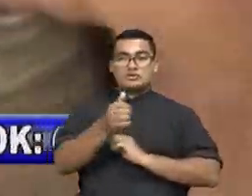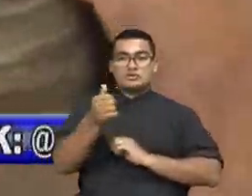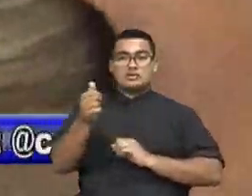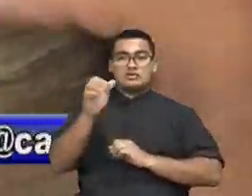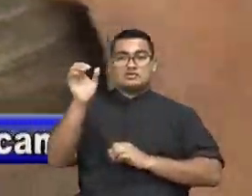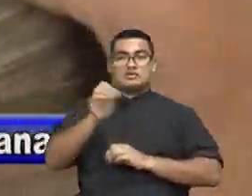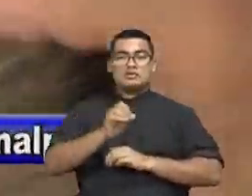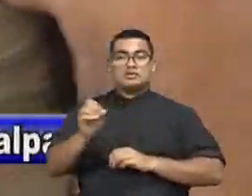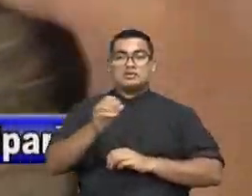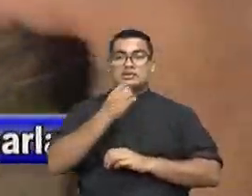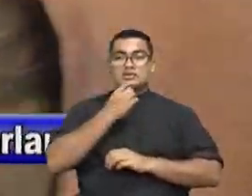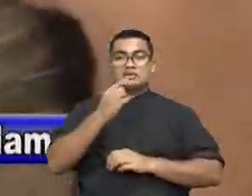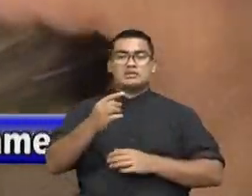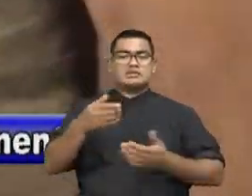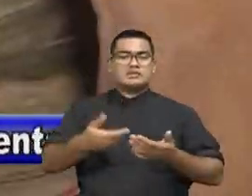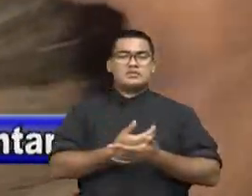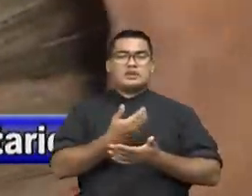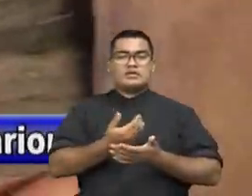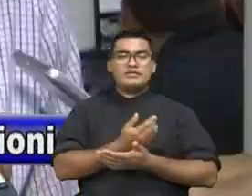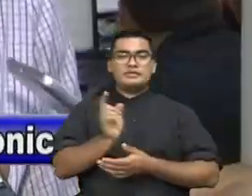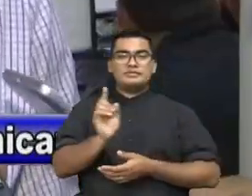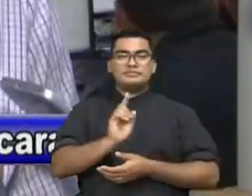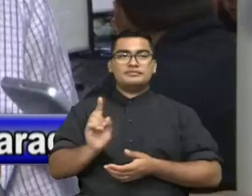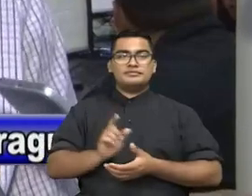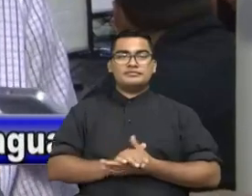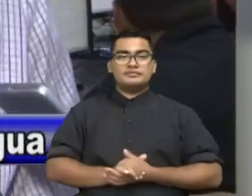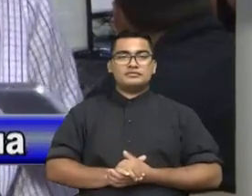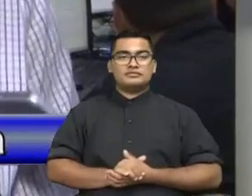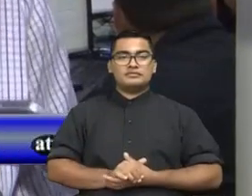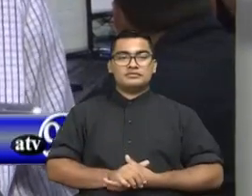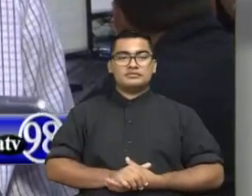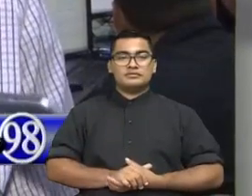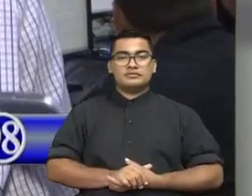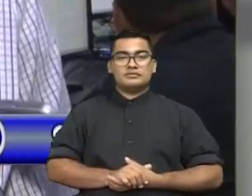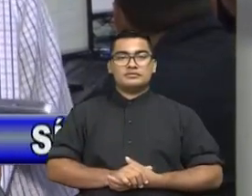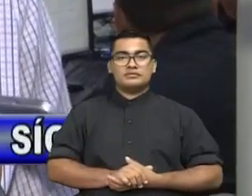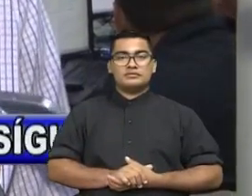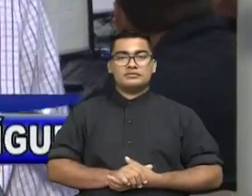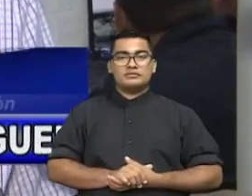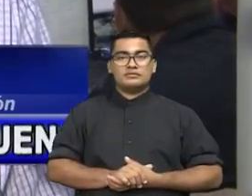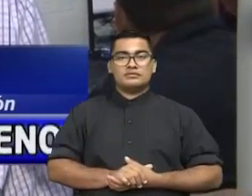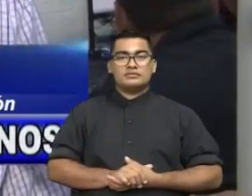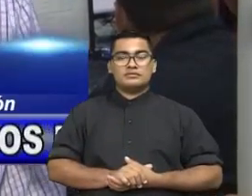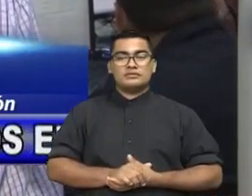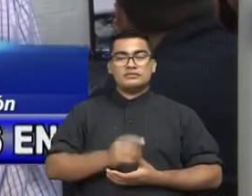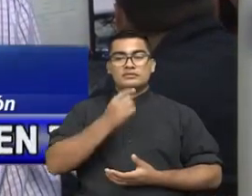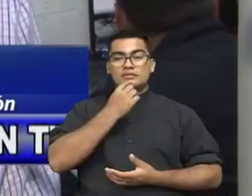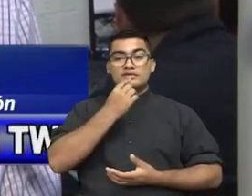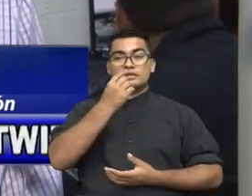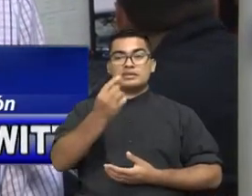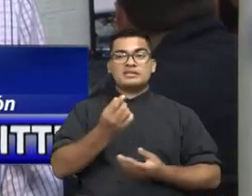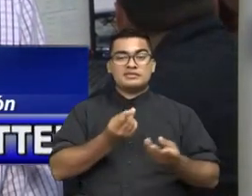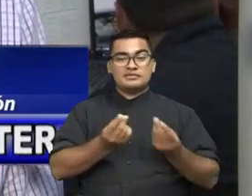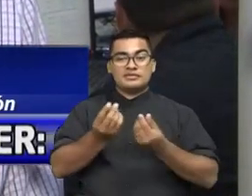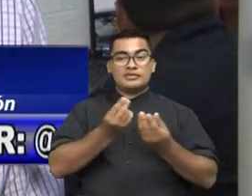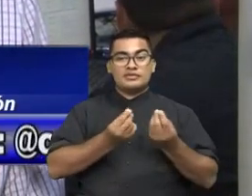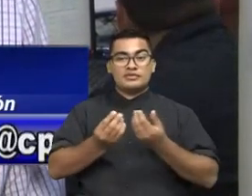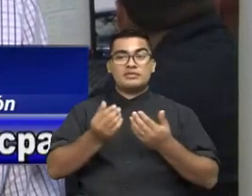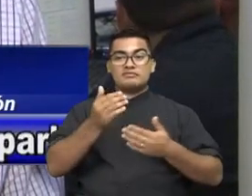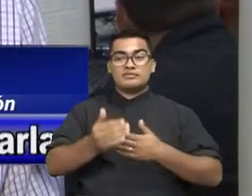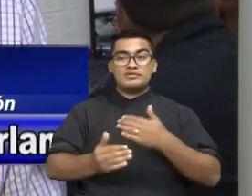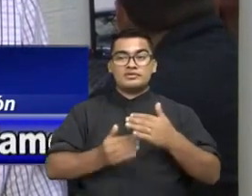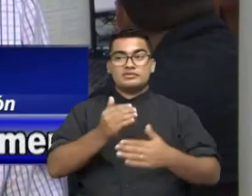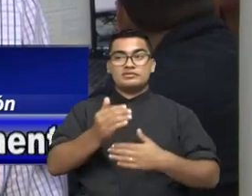de medida no es nueva. Esto es un proceso en la economía que efectivamente